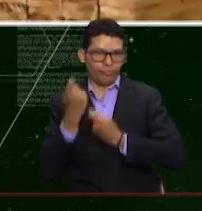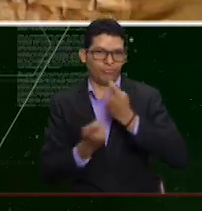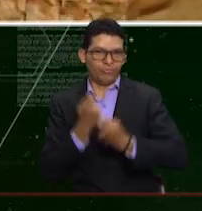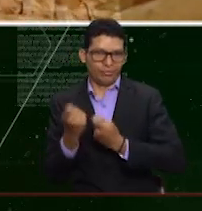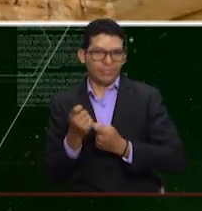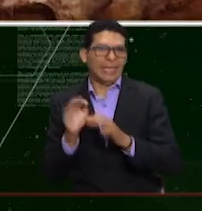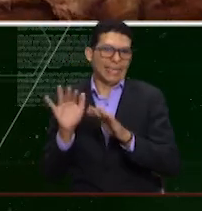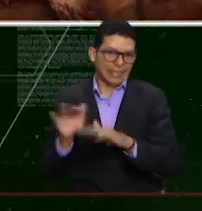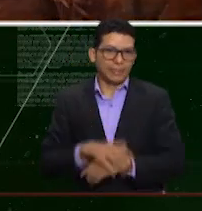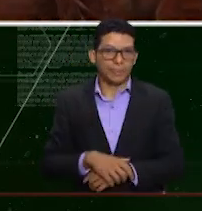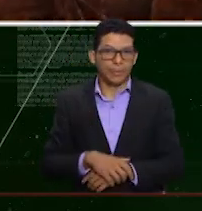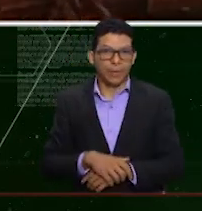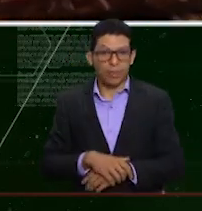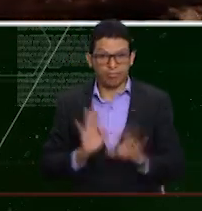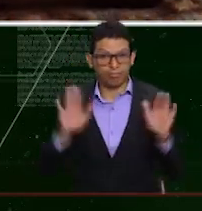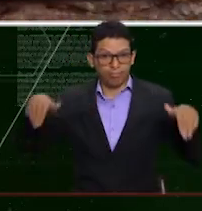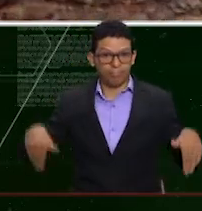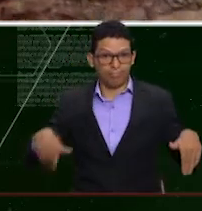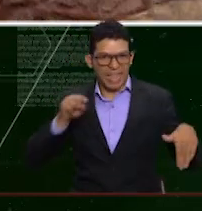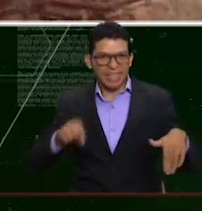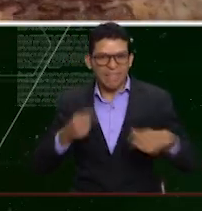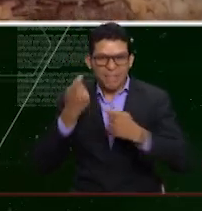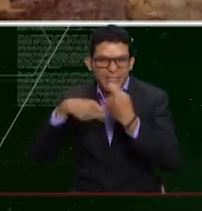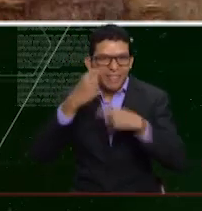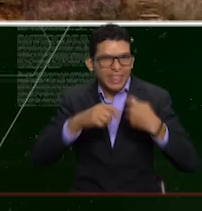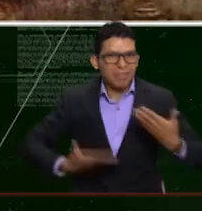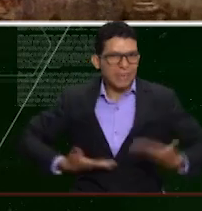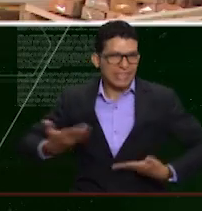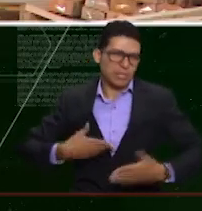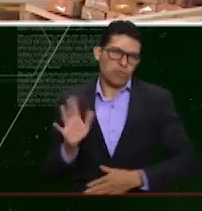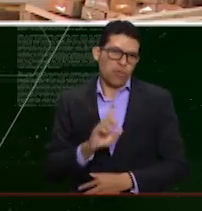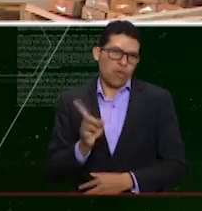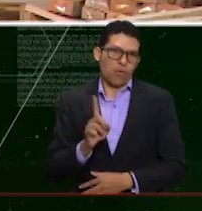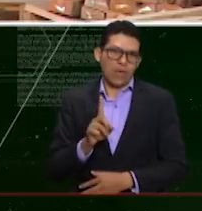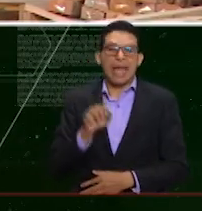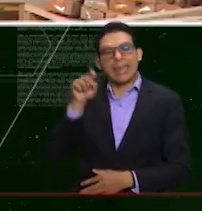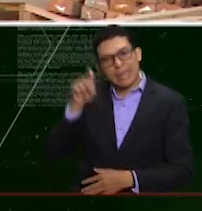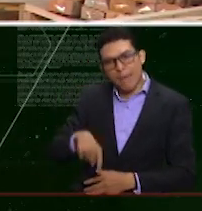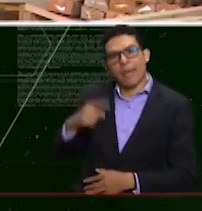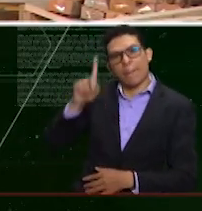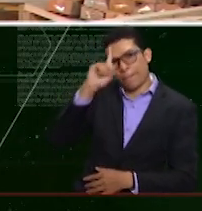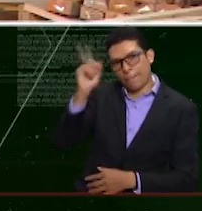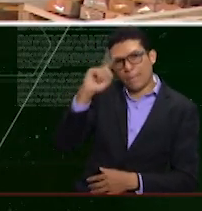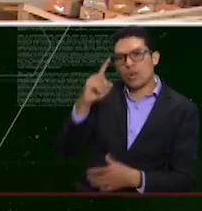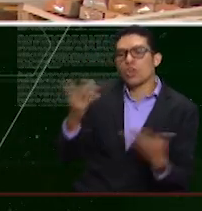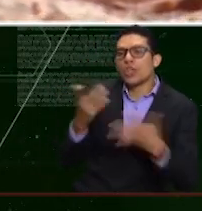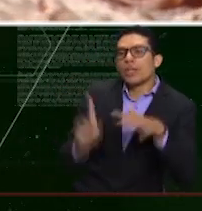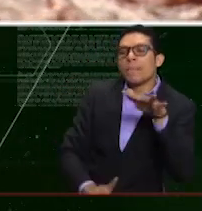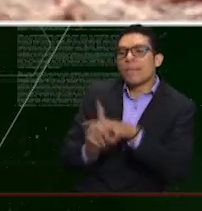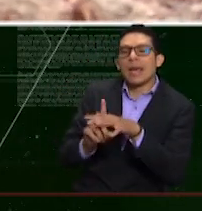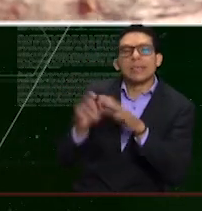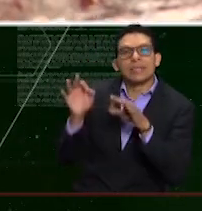los que tienen el producto, pero tendríamos que irnos, como dije ahora, hacia atrás a mirar esa persona,